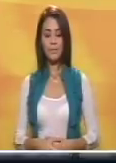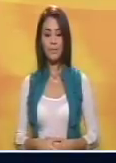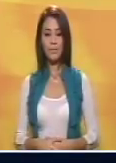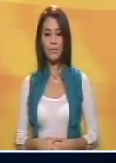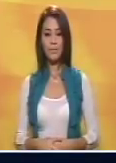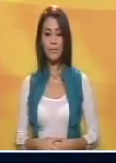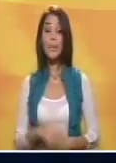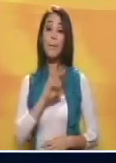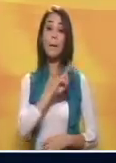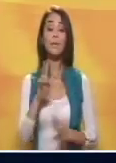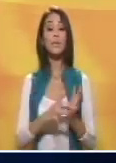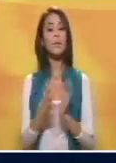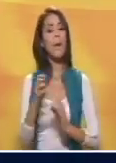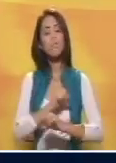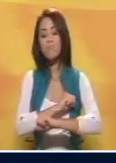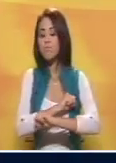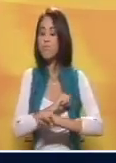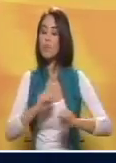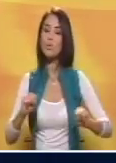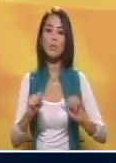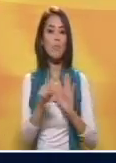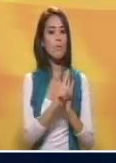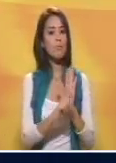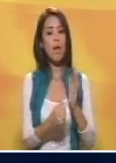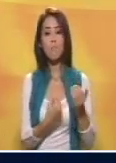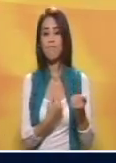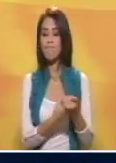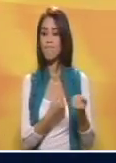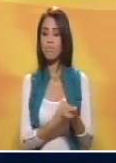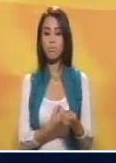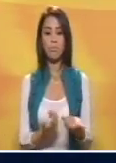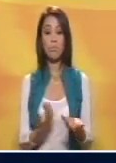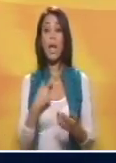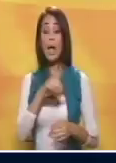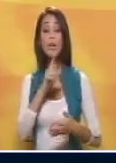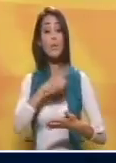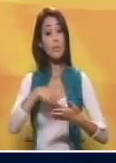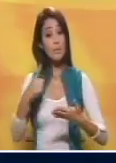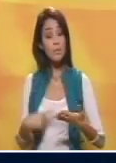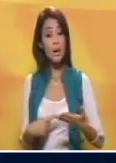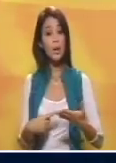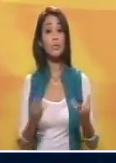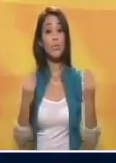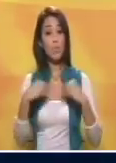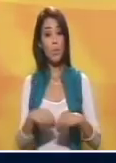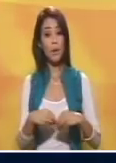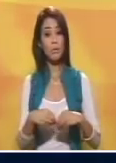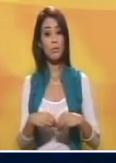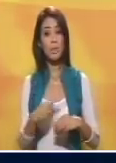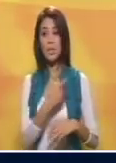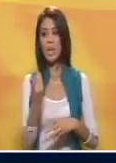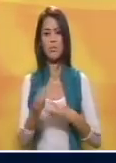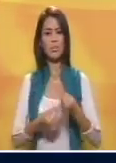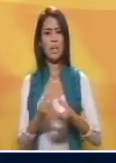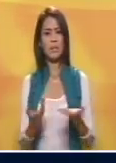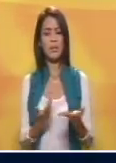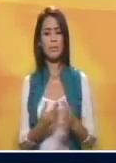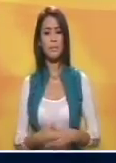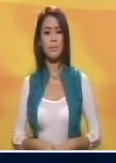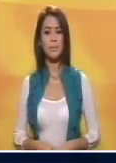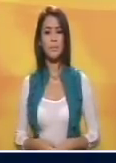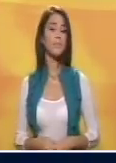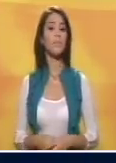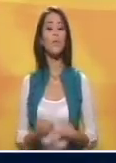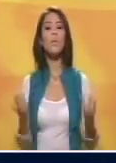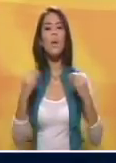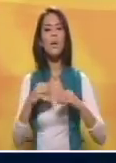Para el 22 de abril es imposible que hayan condiciones. Ellos firmaron un acuerdo unilateralmente, que ellos mismos están incumpliendo. La primera premisa de ese